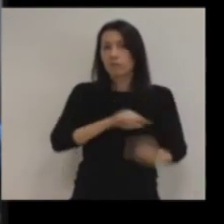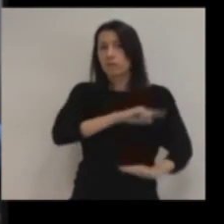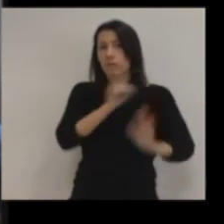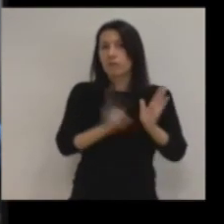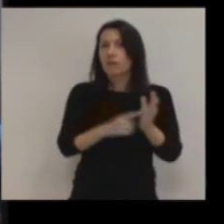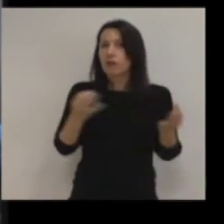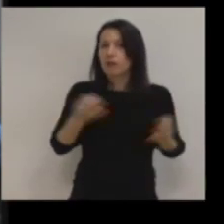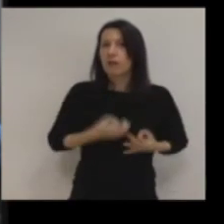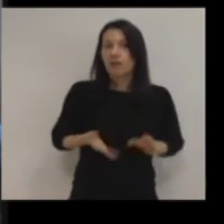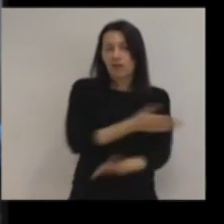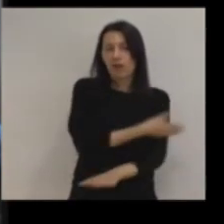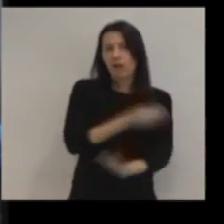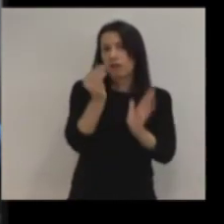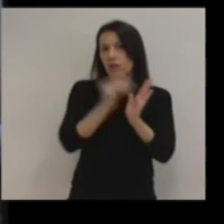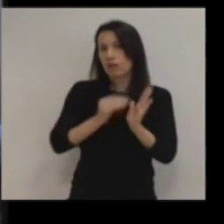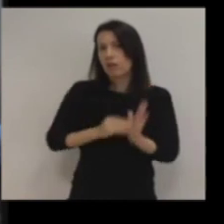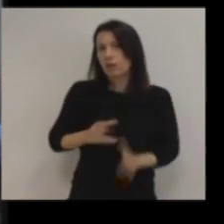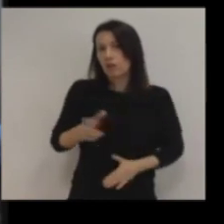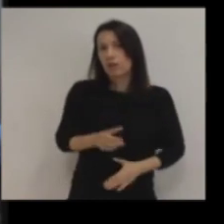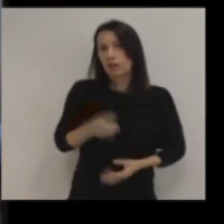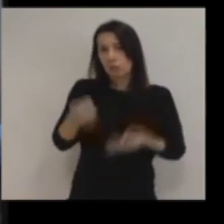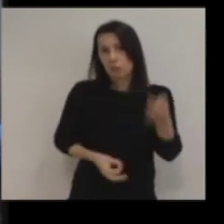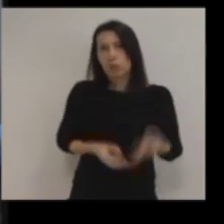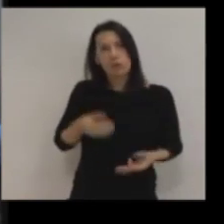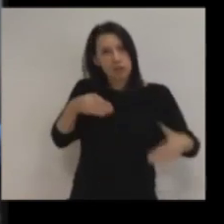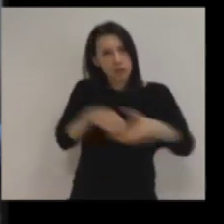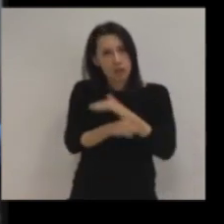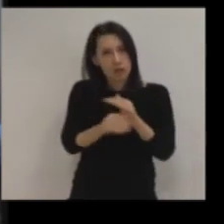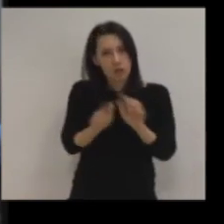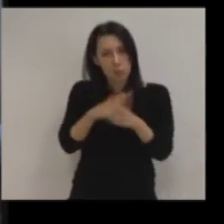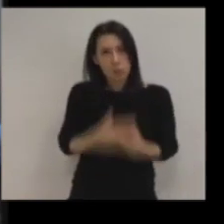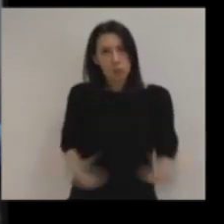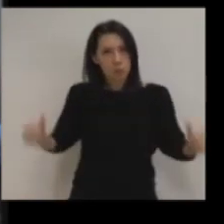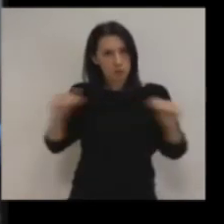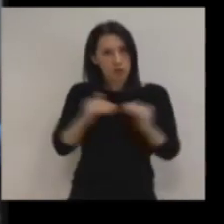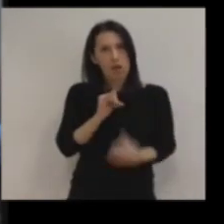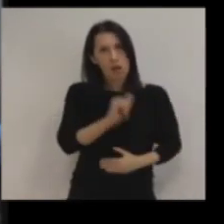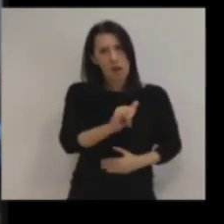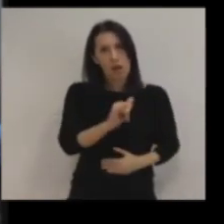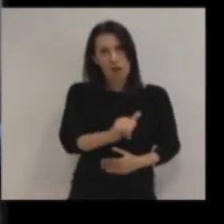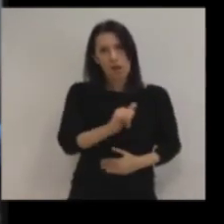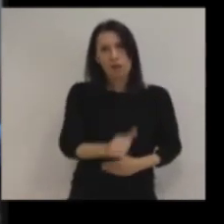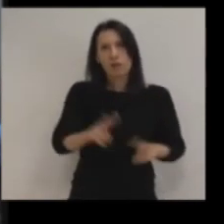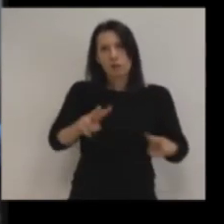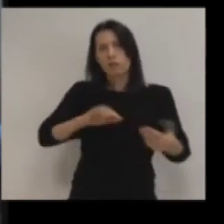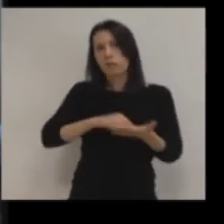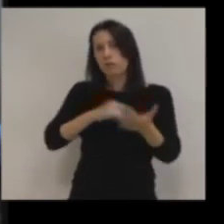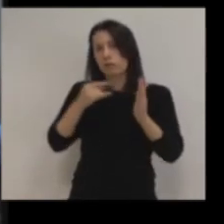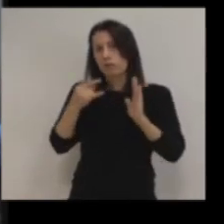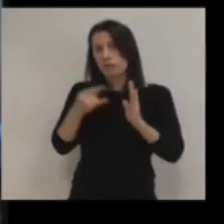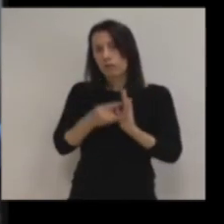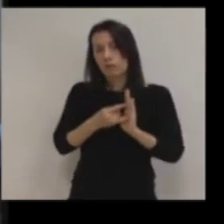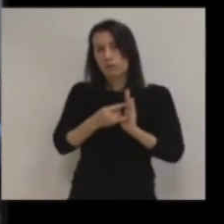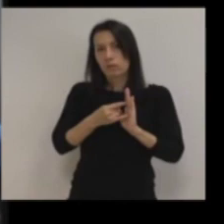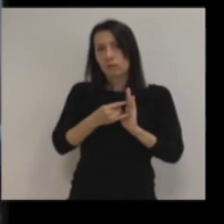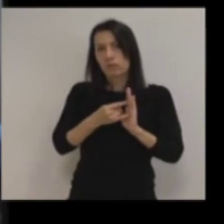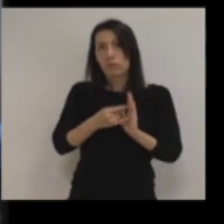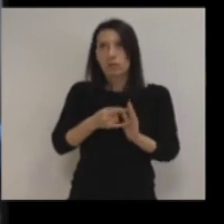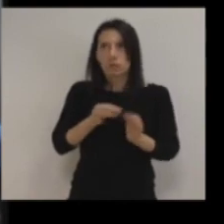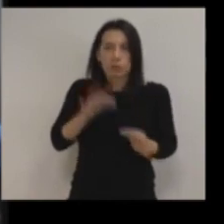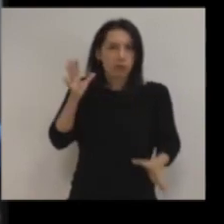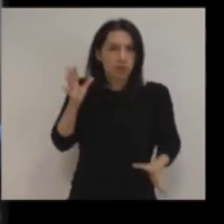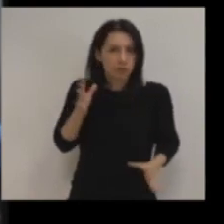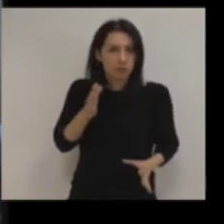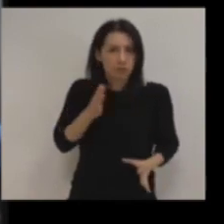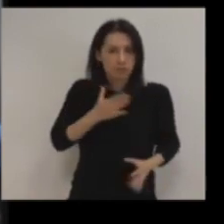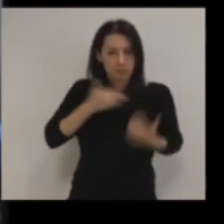el derecho a la justicia, que el derecho existe, el derecho al acceso en igualdad de condiciones, y que las nuevas tecnologías,